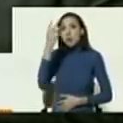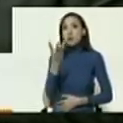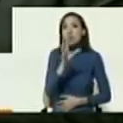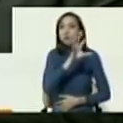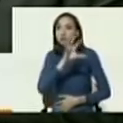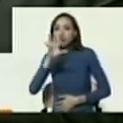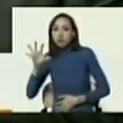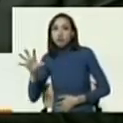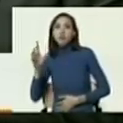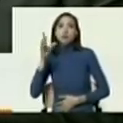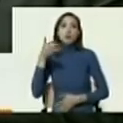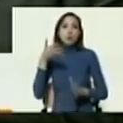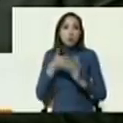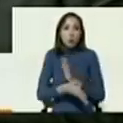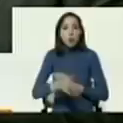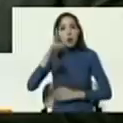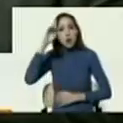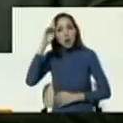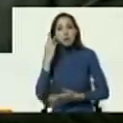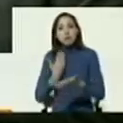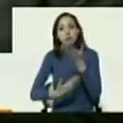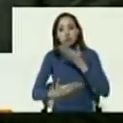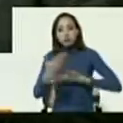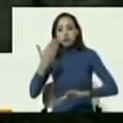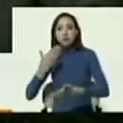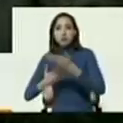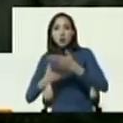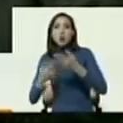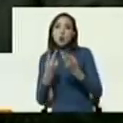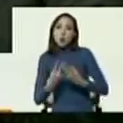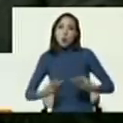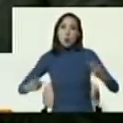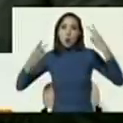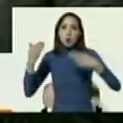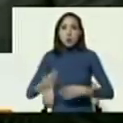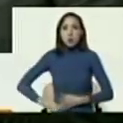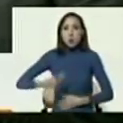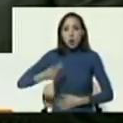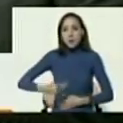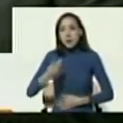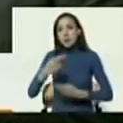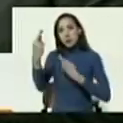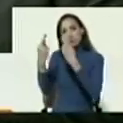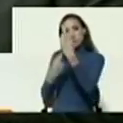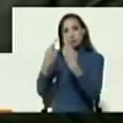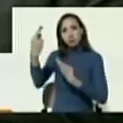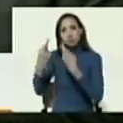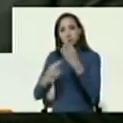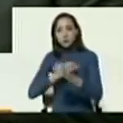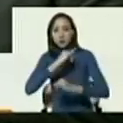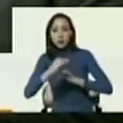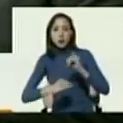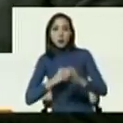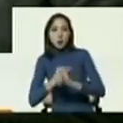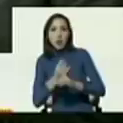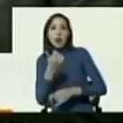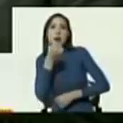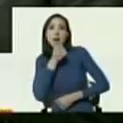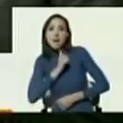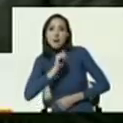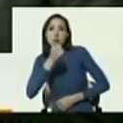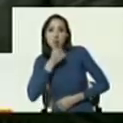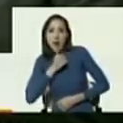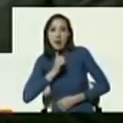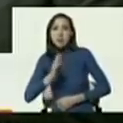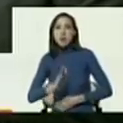pueblos, a partir del respeto mutuo sobre la base de un valor central de las relaciones internacionales, la tolerancia. De allí que